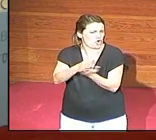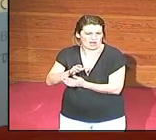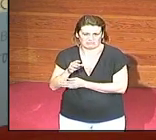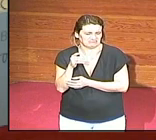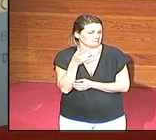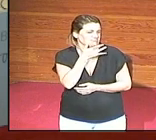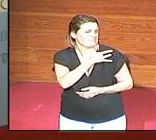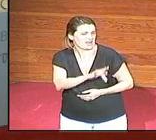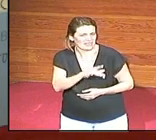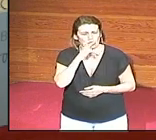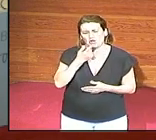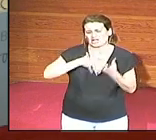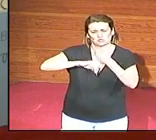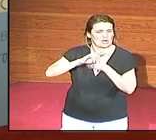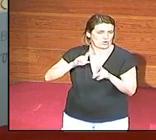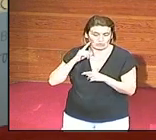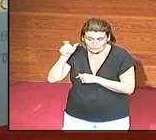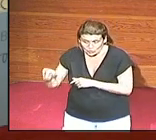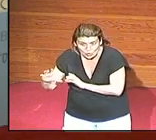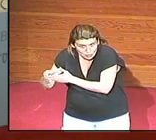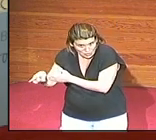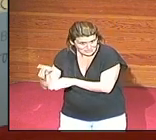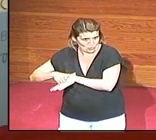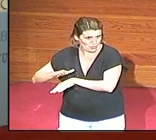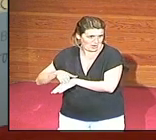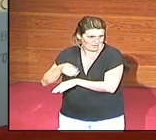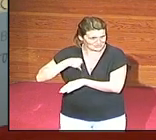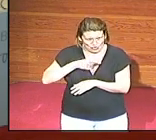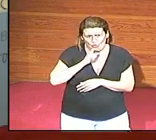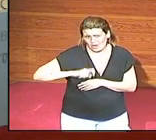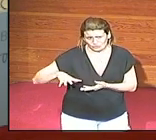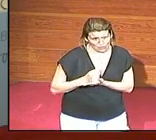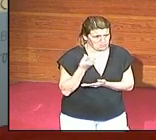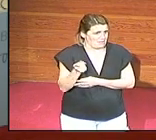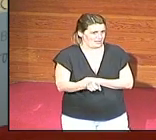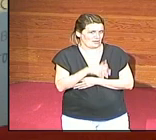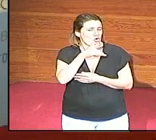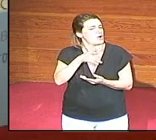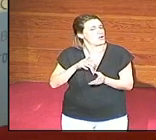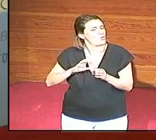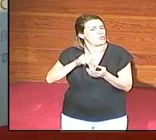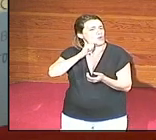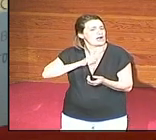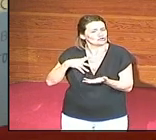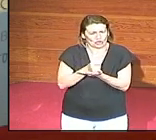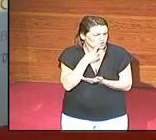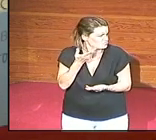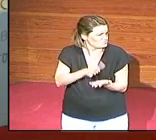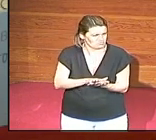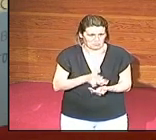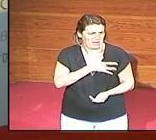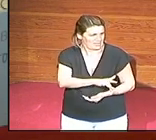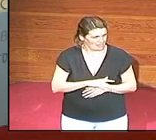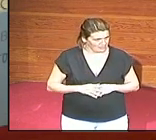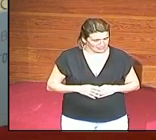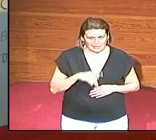es la excusa por la que están muriendo ellos. Quiero decir, Putin está allí porque todos los ucranianos son nazis y los nazis merecen morir. Y hay